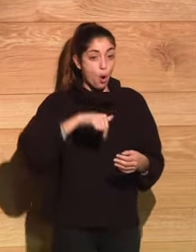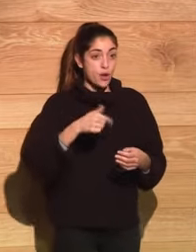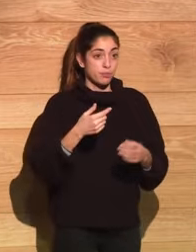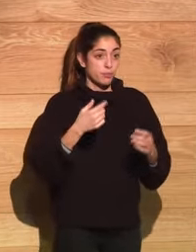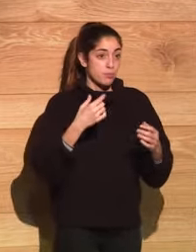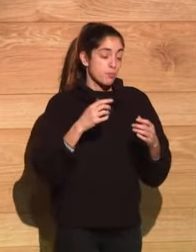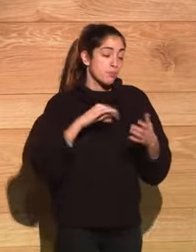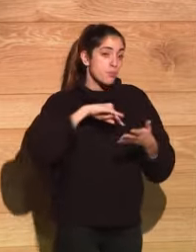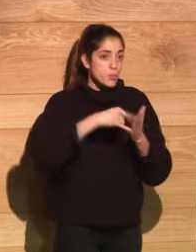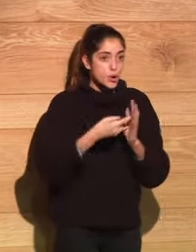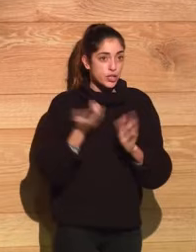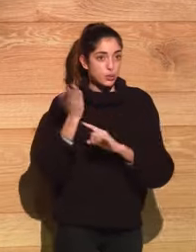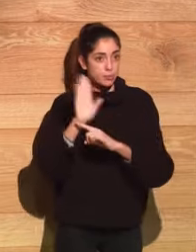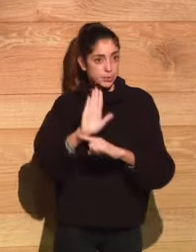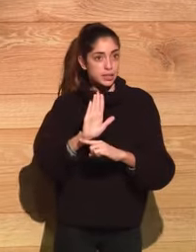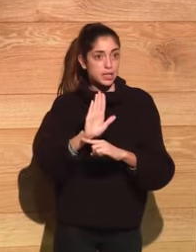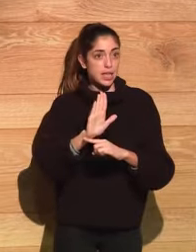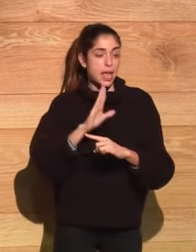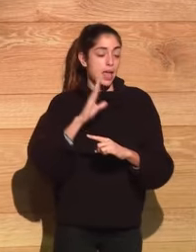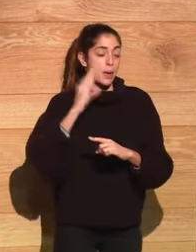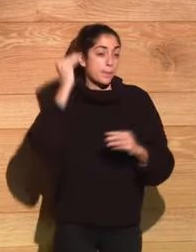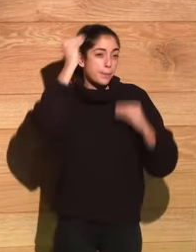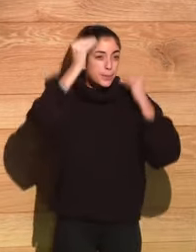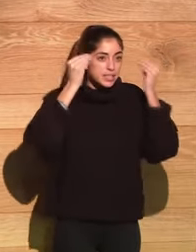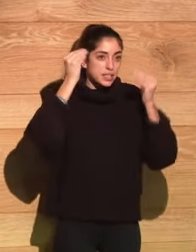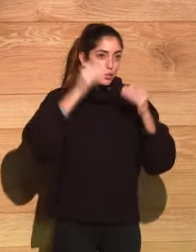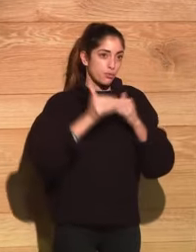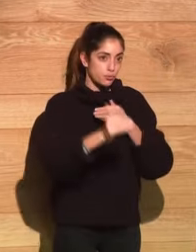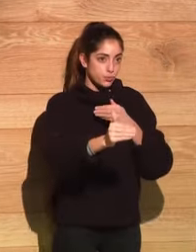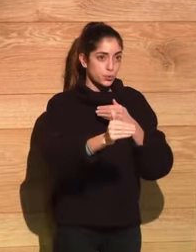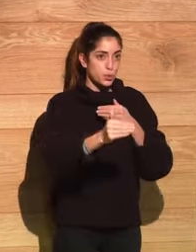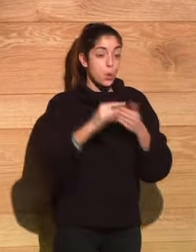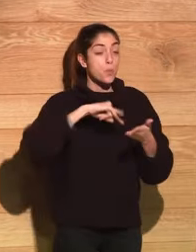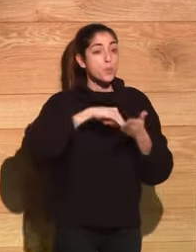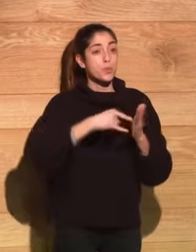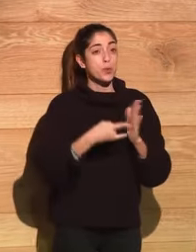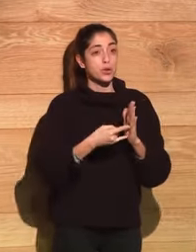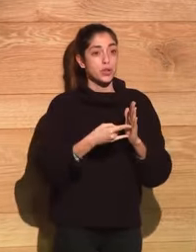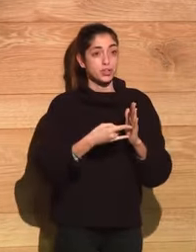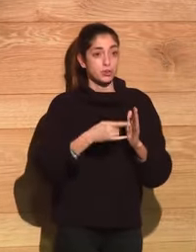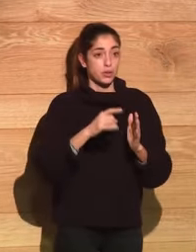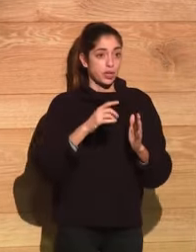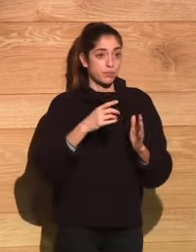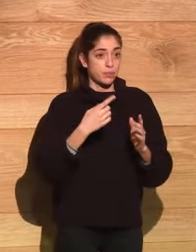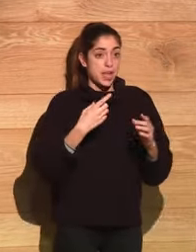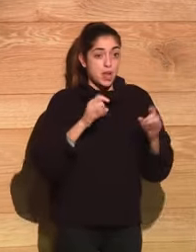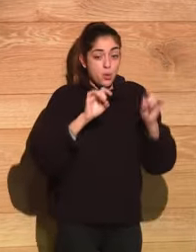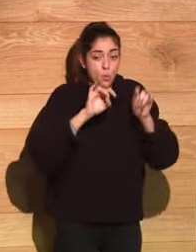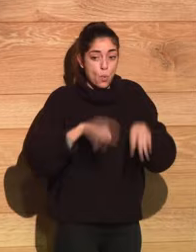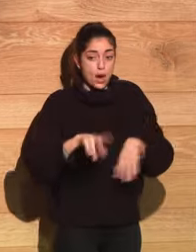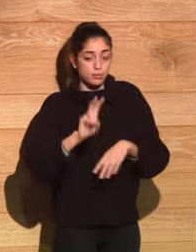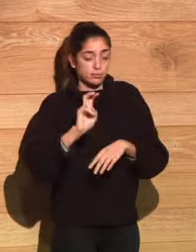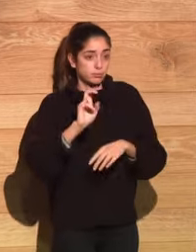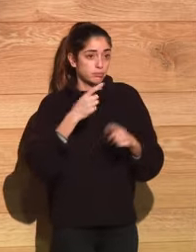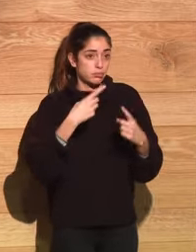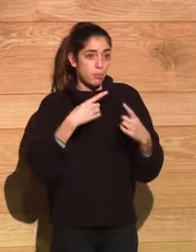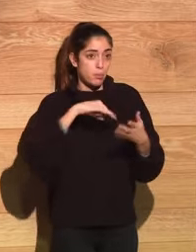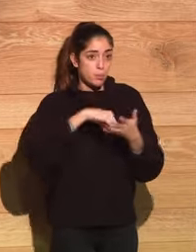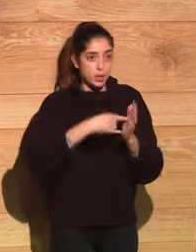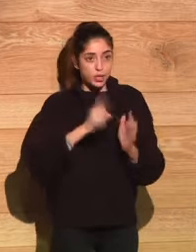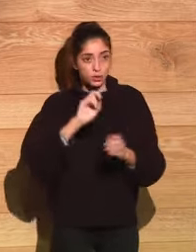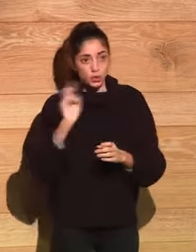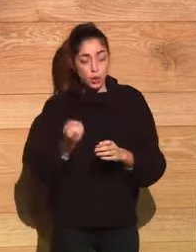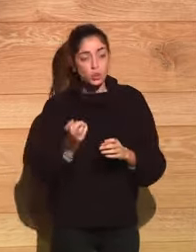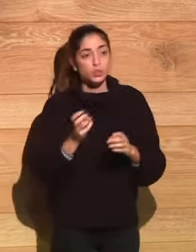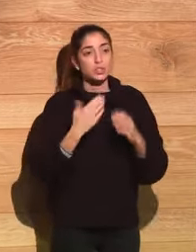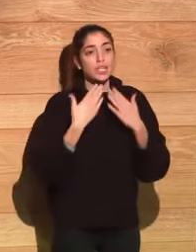proyecto aquí, Pensadores del Futuro. Un proyecto que, como muchos otros, se ha visto interrumpido por la pandemia, pero